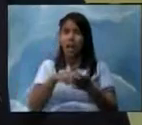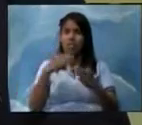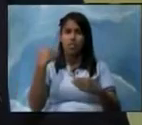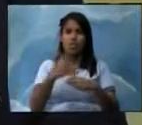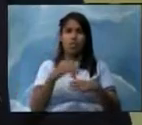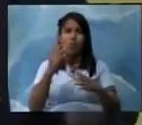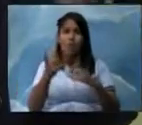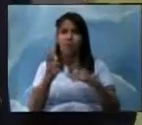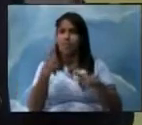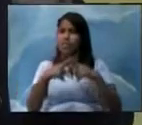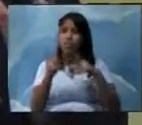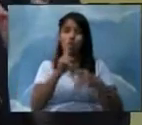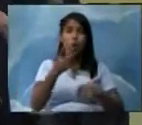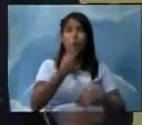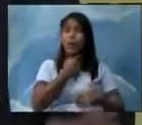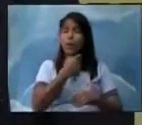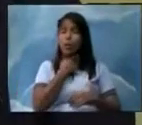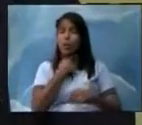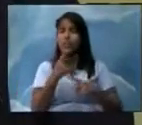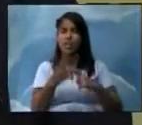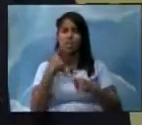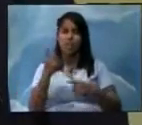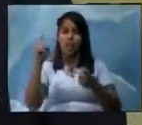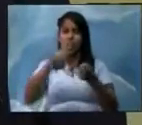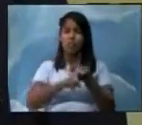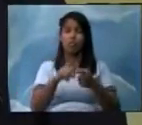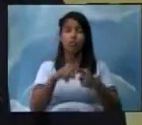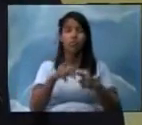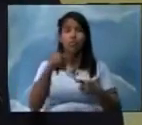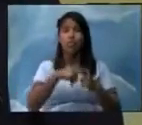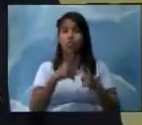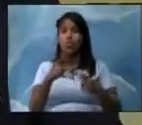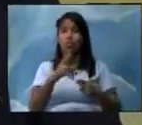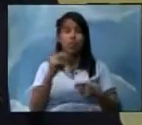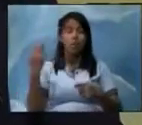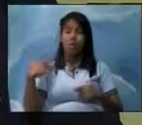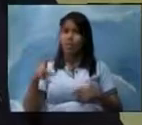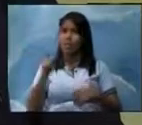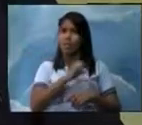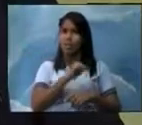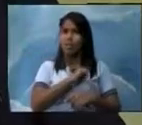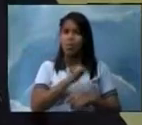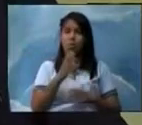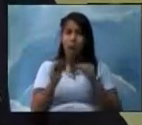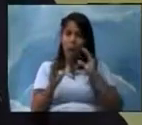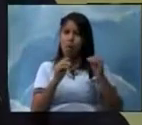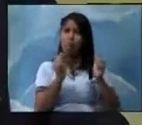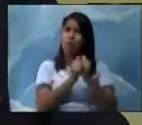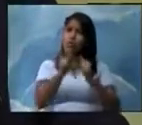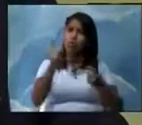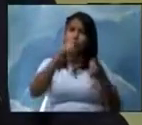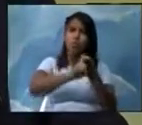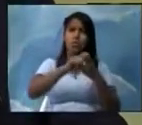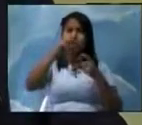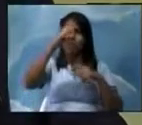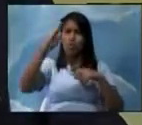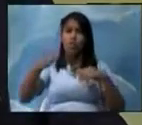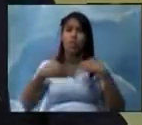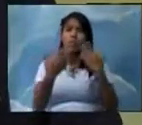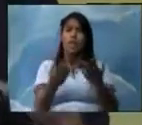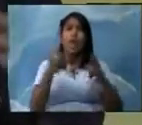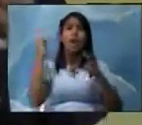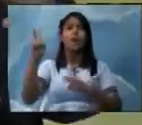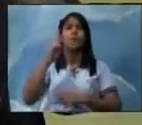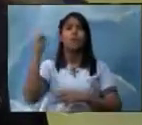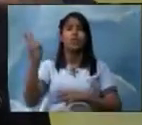saltando cada rato no me gusta y usted no puede tener temor hable con él Dios le va a dar la